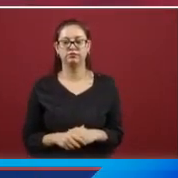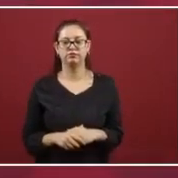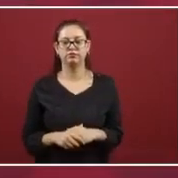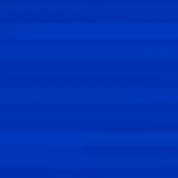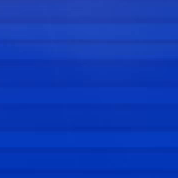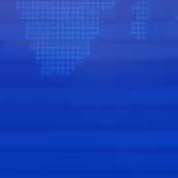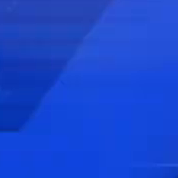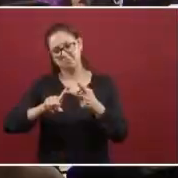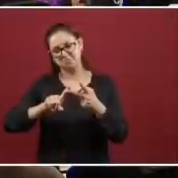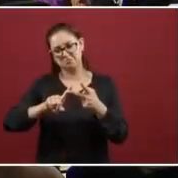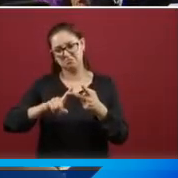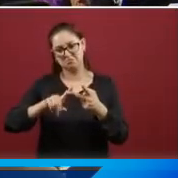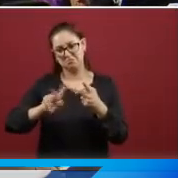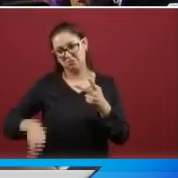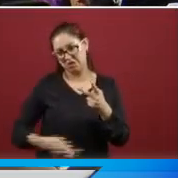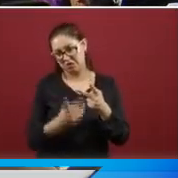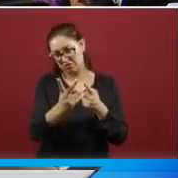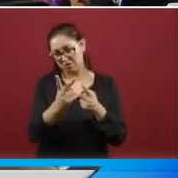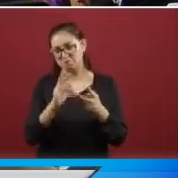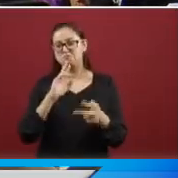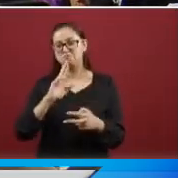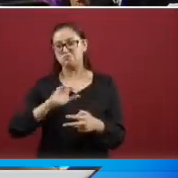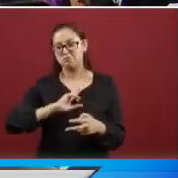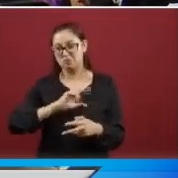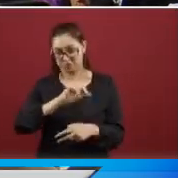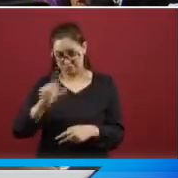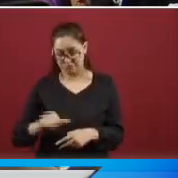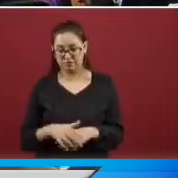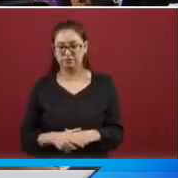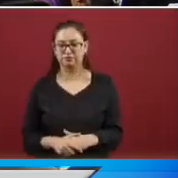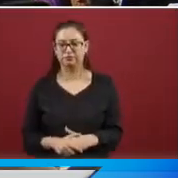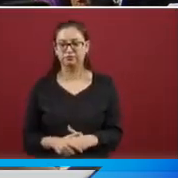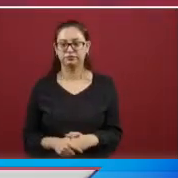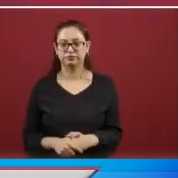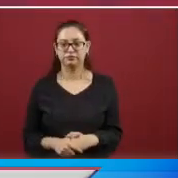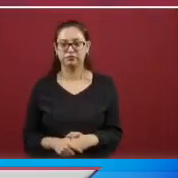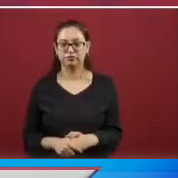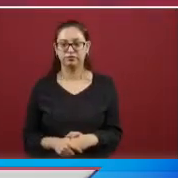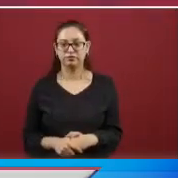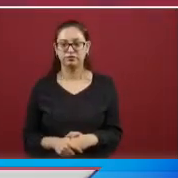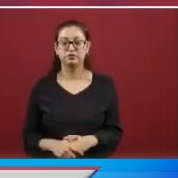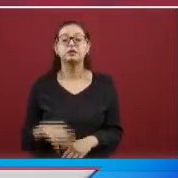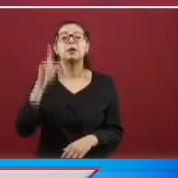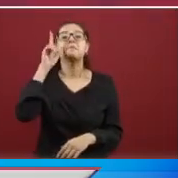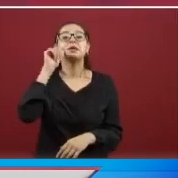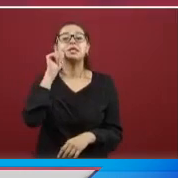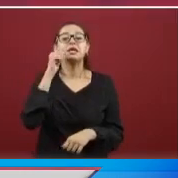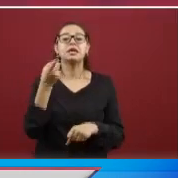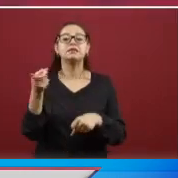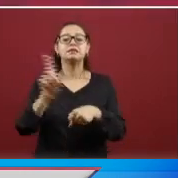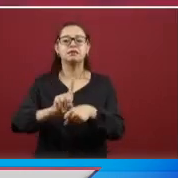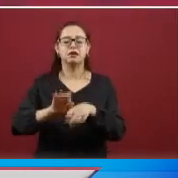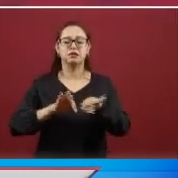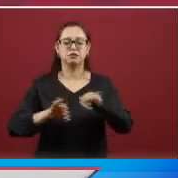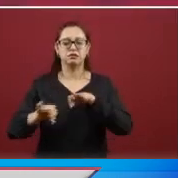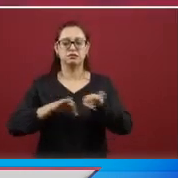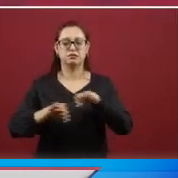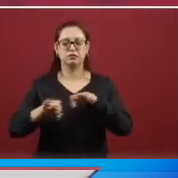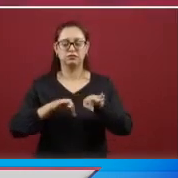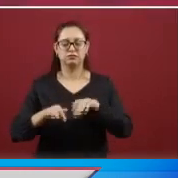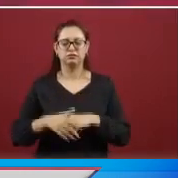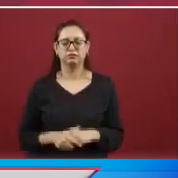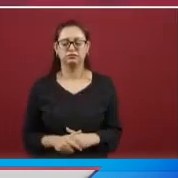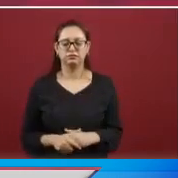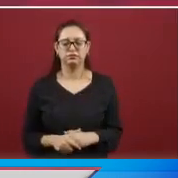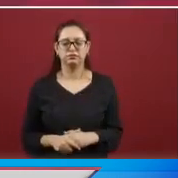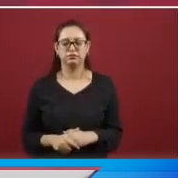secreta. Día del Trabajo. Mañana, en efecto, es Día del Trabajo. Como se ha hecho siempre,